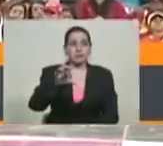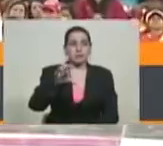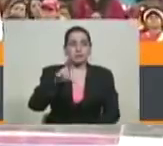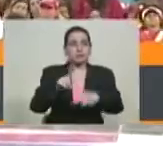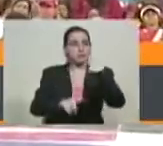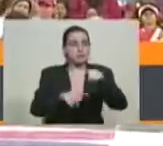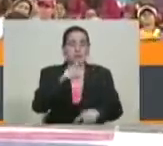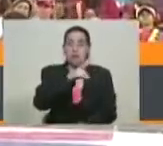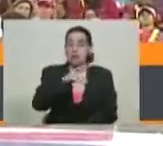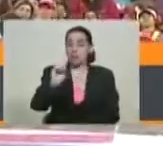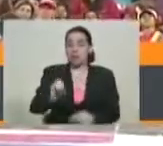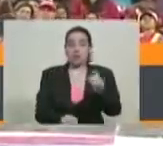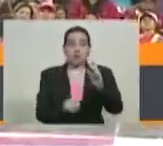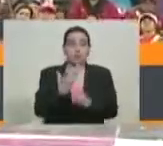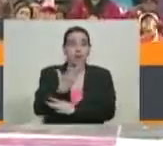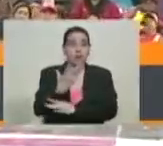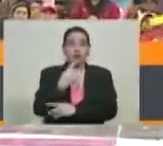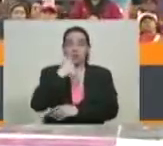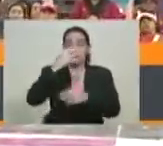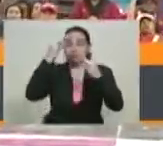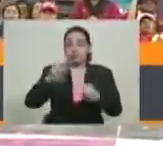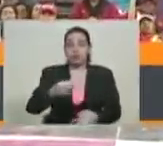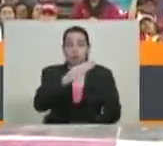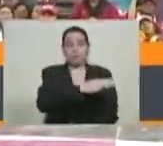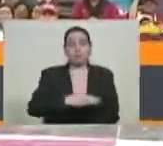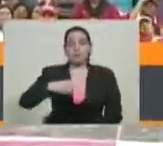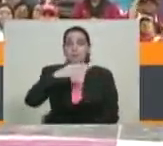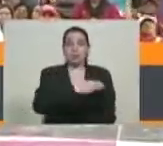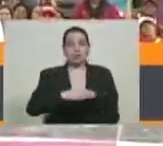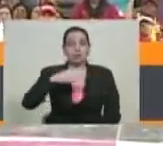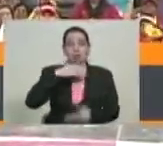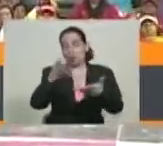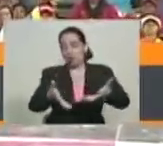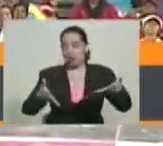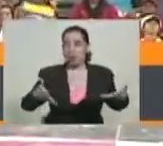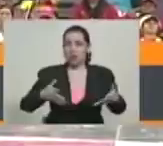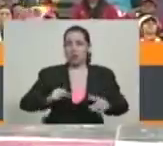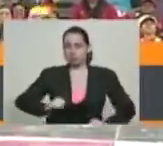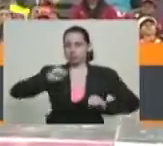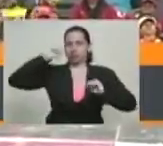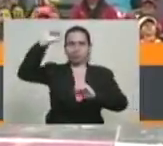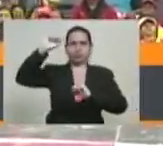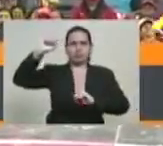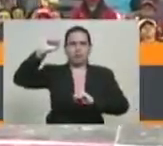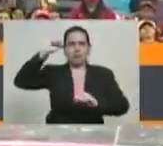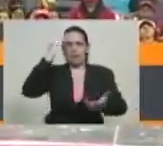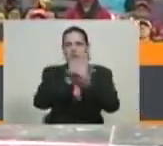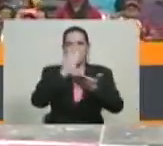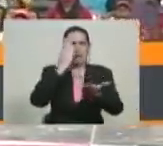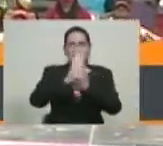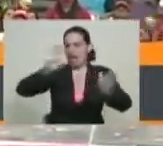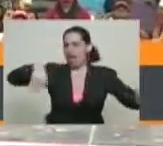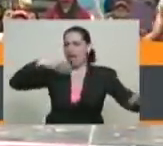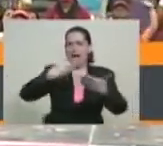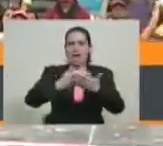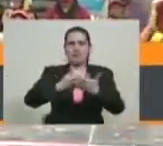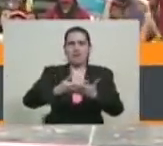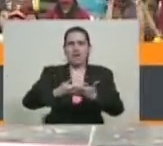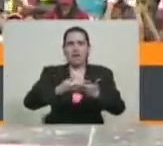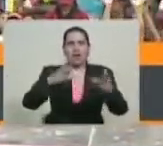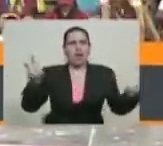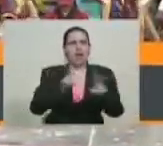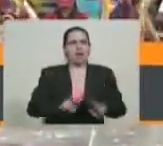mayo decir: ¡misión cumplida! ¡Hemos triunfado! ¡Hemos triunfado! ¡Hasta la victoria